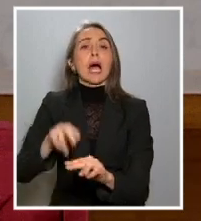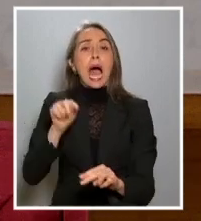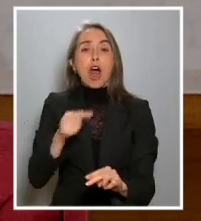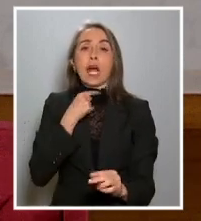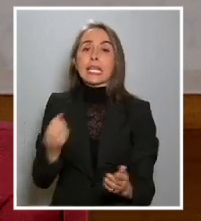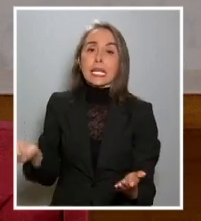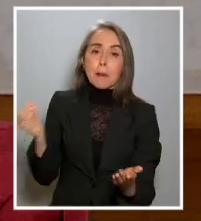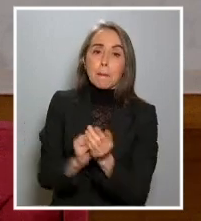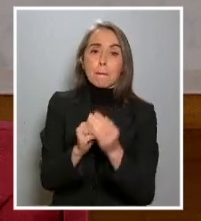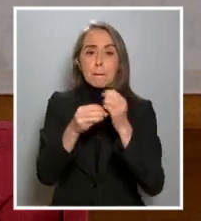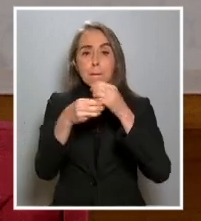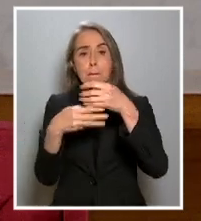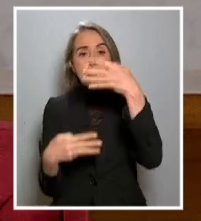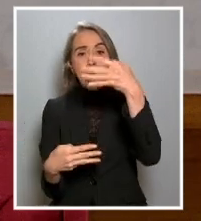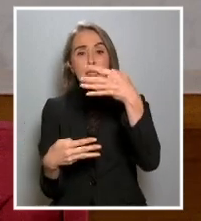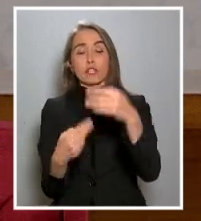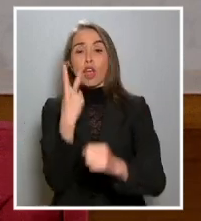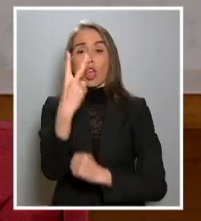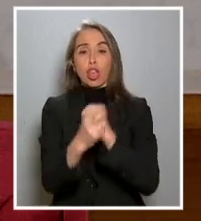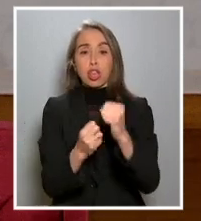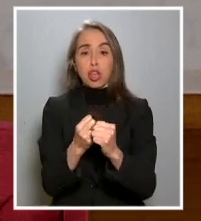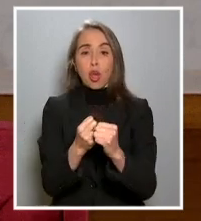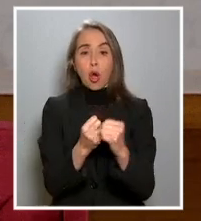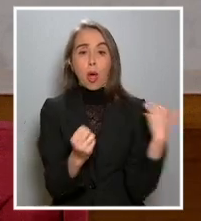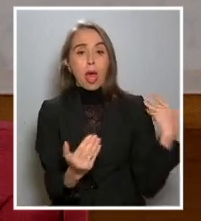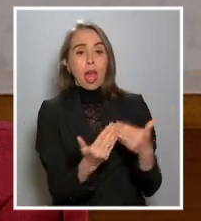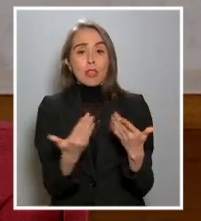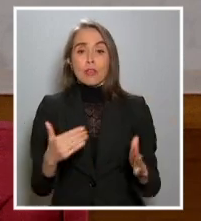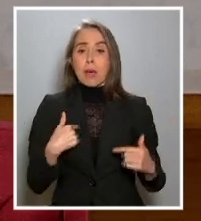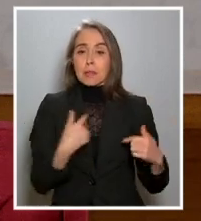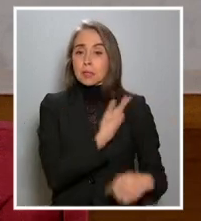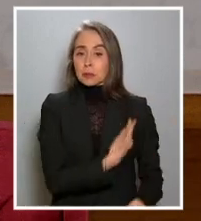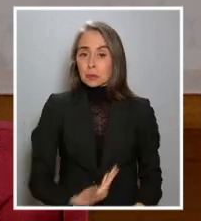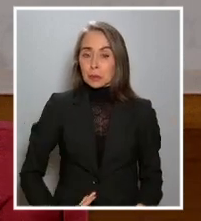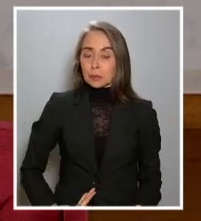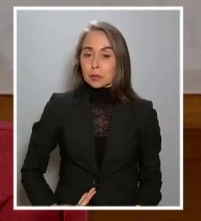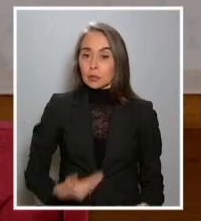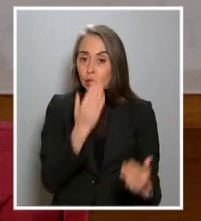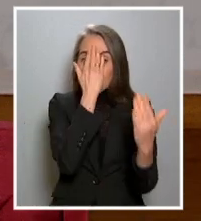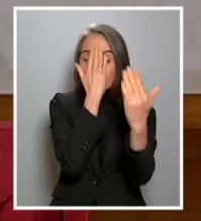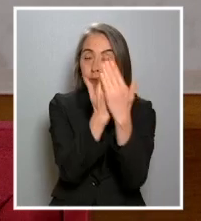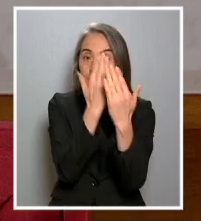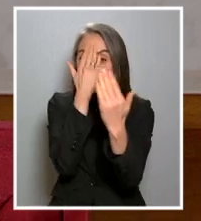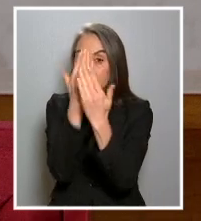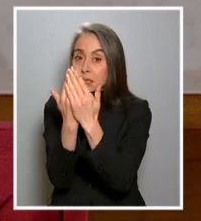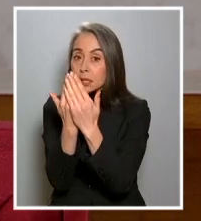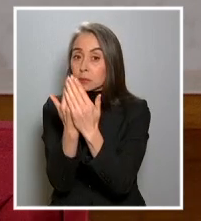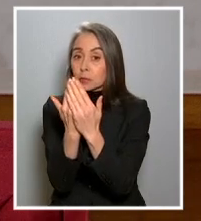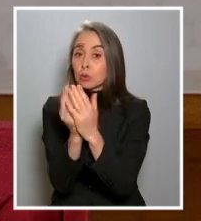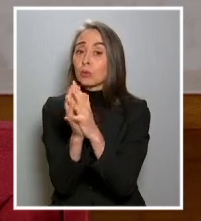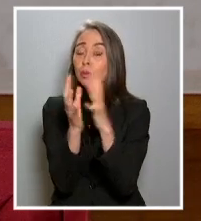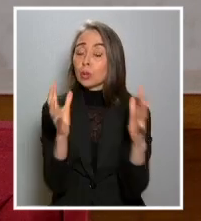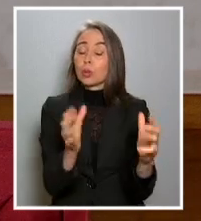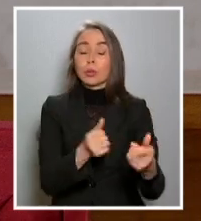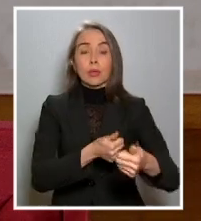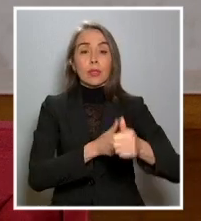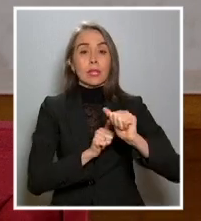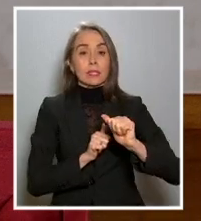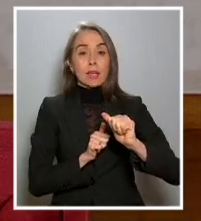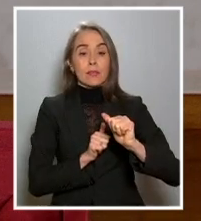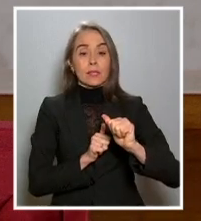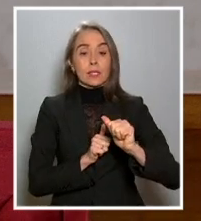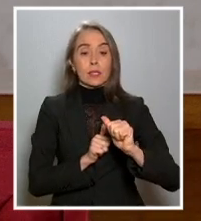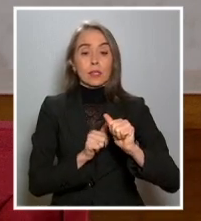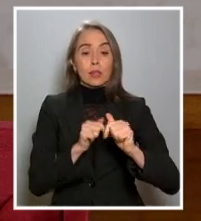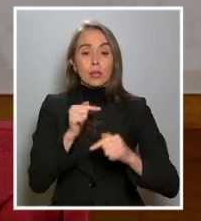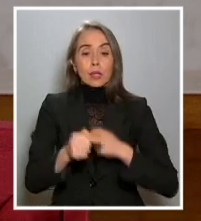más. En estos 2 años de gobierno hemos debido enfrentar también el gran desafío de esta